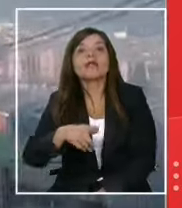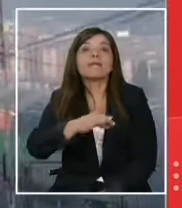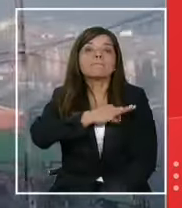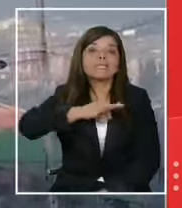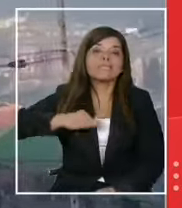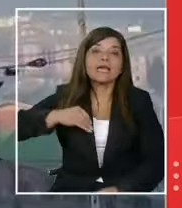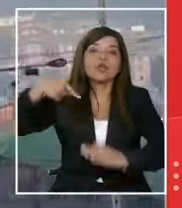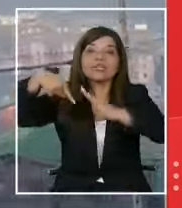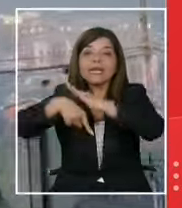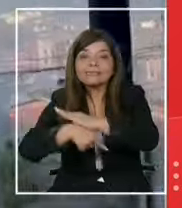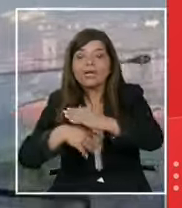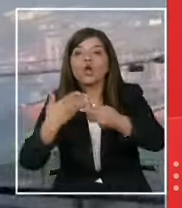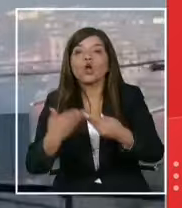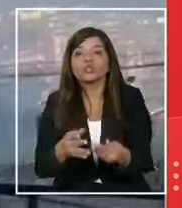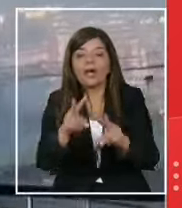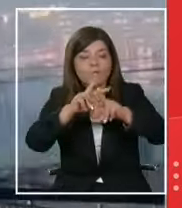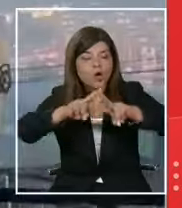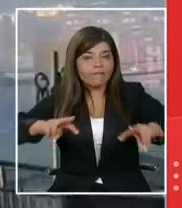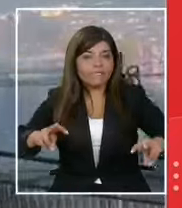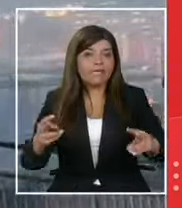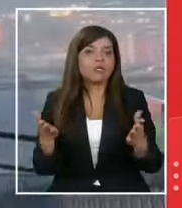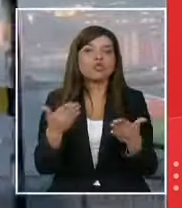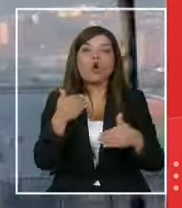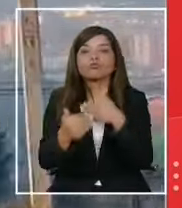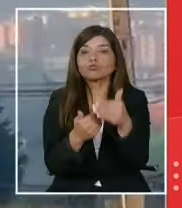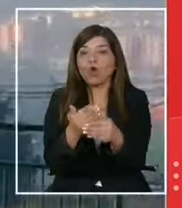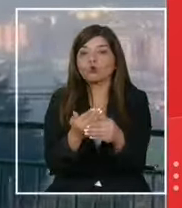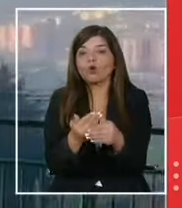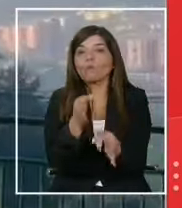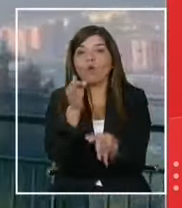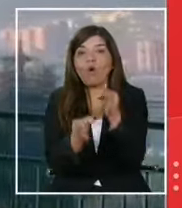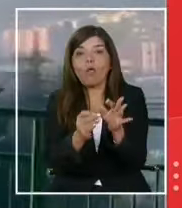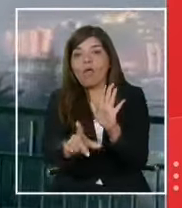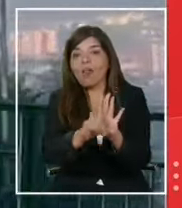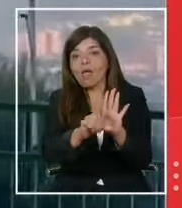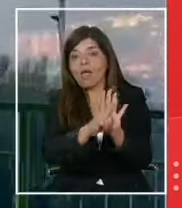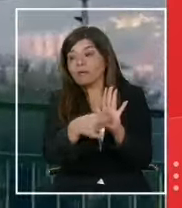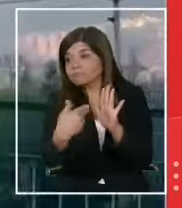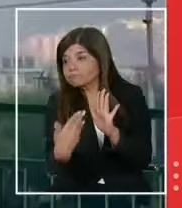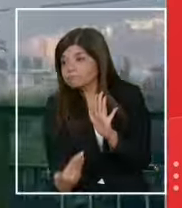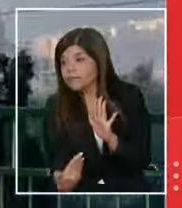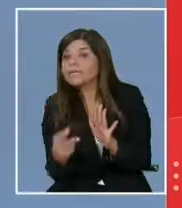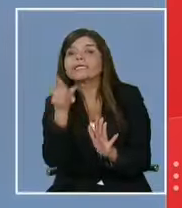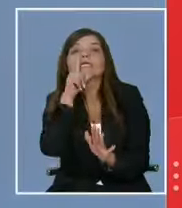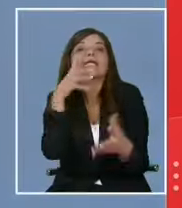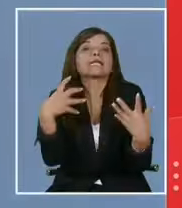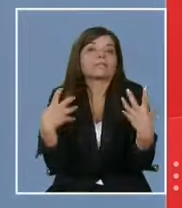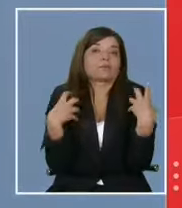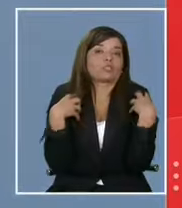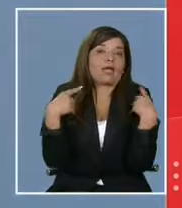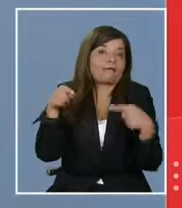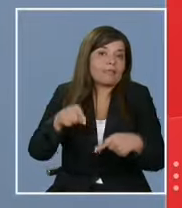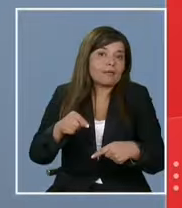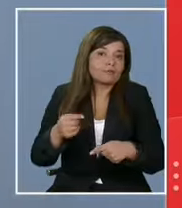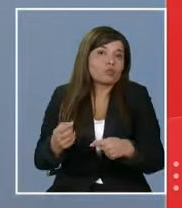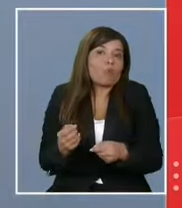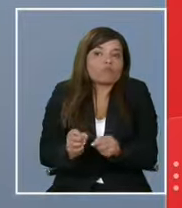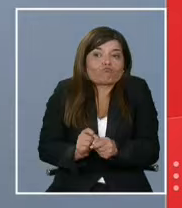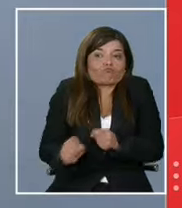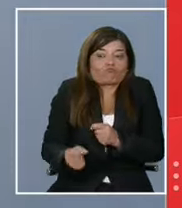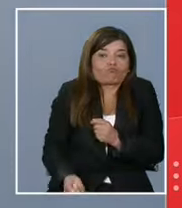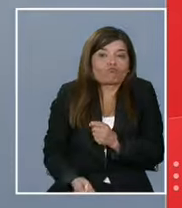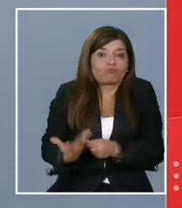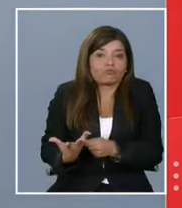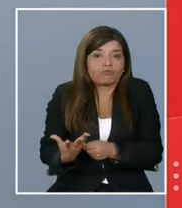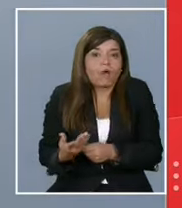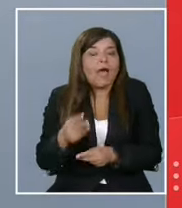Interior estamos revisando los procedimientos para poder presentar una acción legal respecto de quienes resulten responsables de este posible incendio.